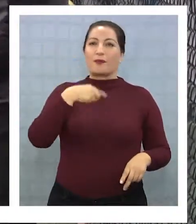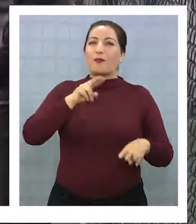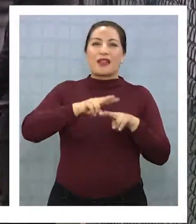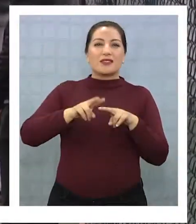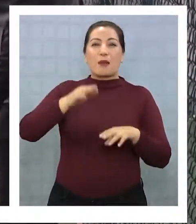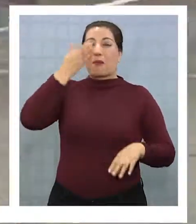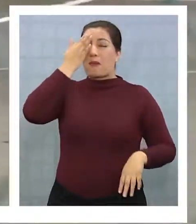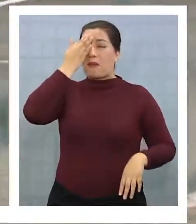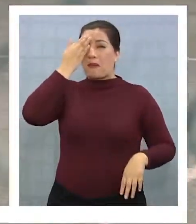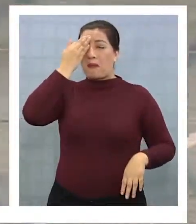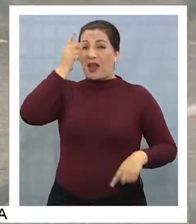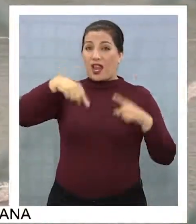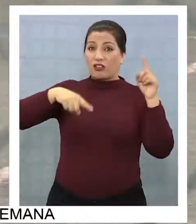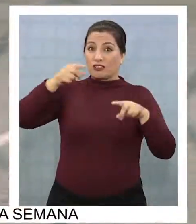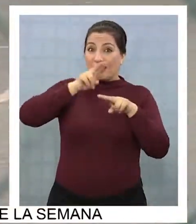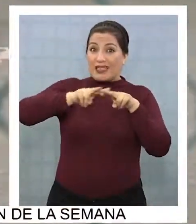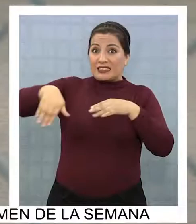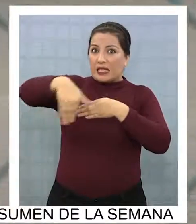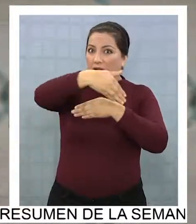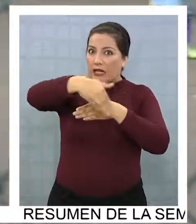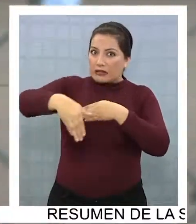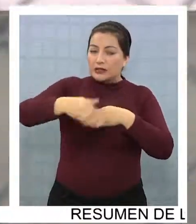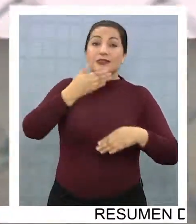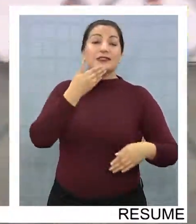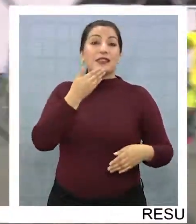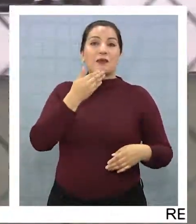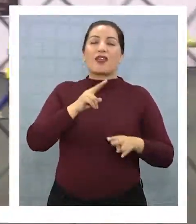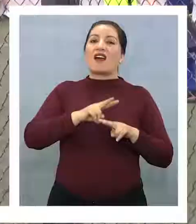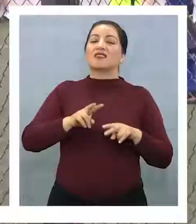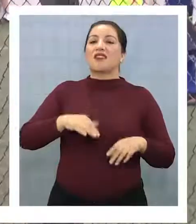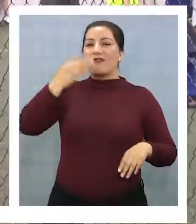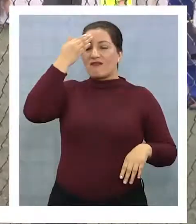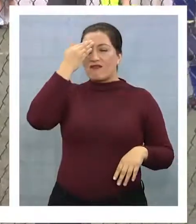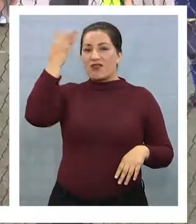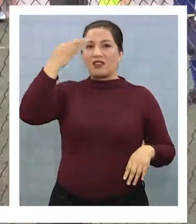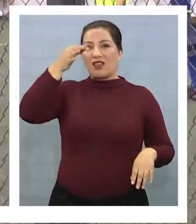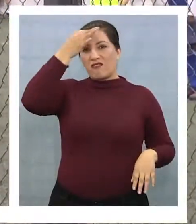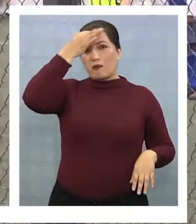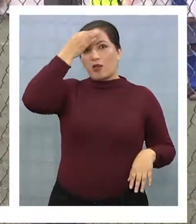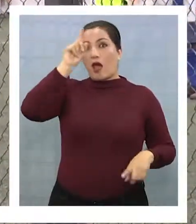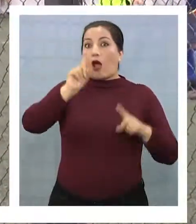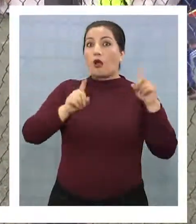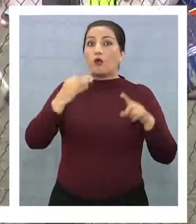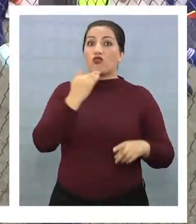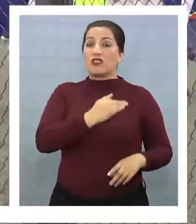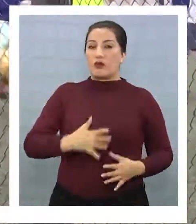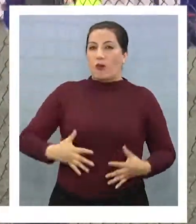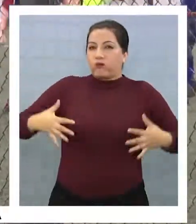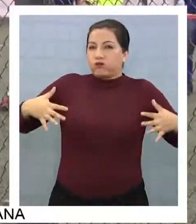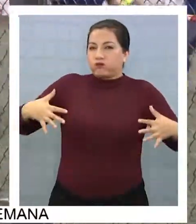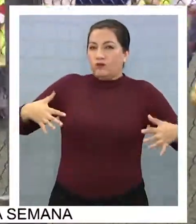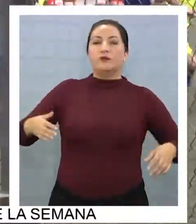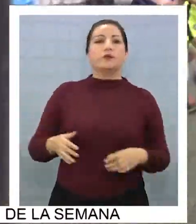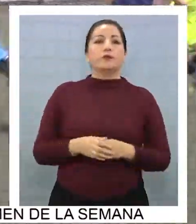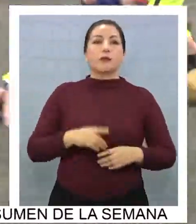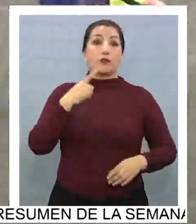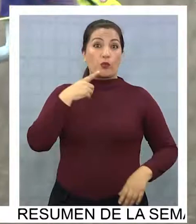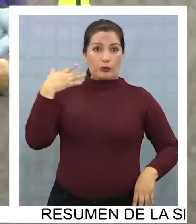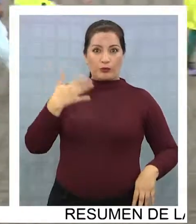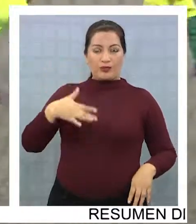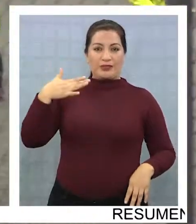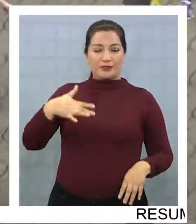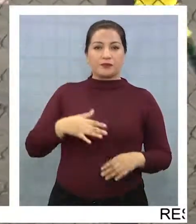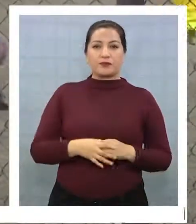combatir los malos hábitos de la calle, así como también enfrentar enfermedades como la obesidad. Es muy importante